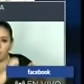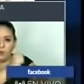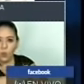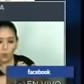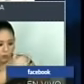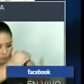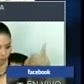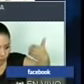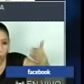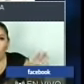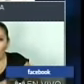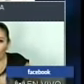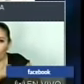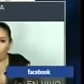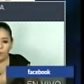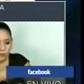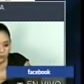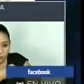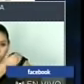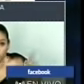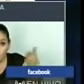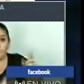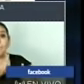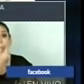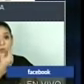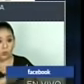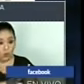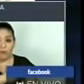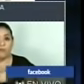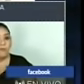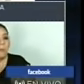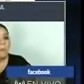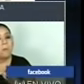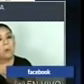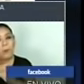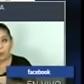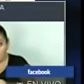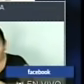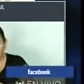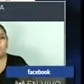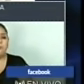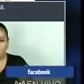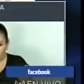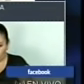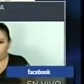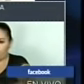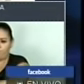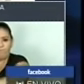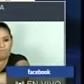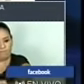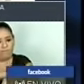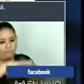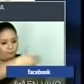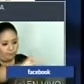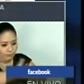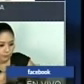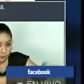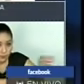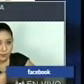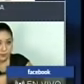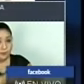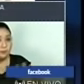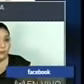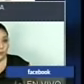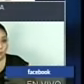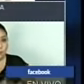o básicamente el mecanismo por el cual una persona que viole la cuarentena será llevada a un centro de contención. Estaríamos a la